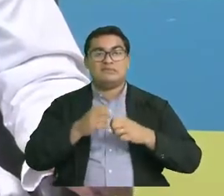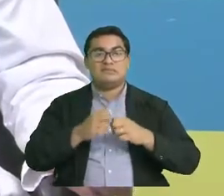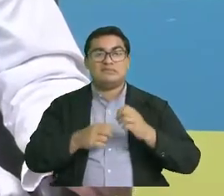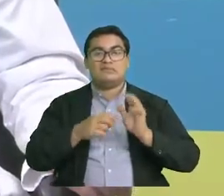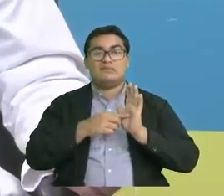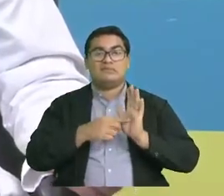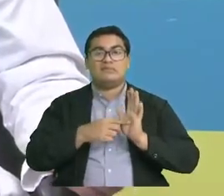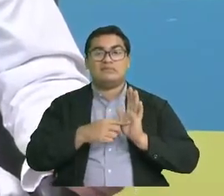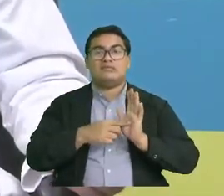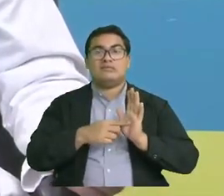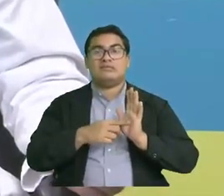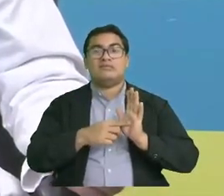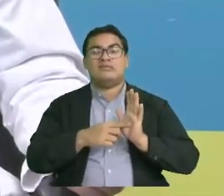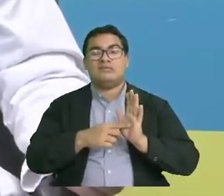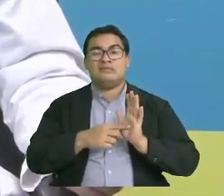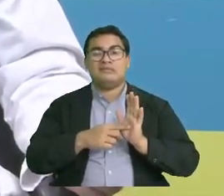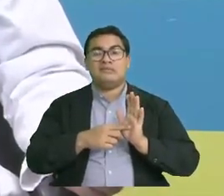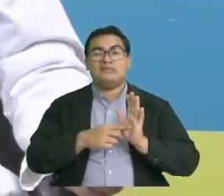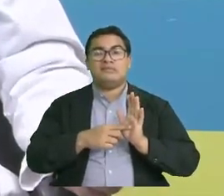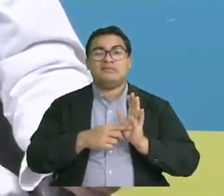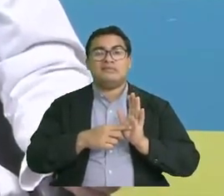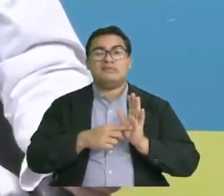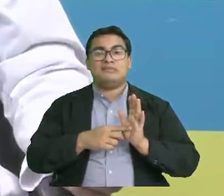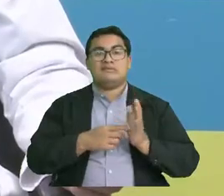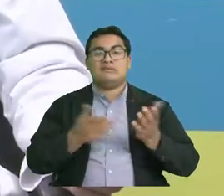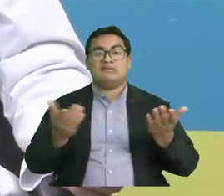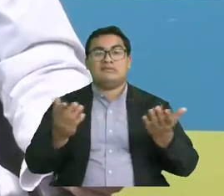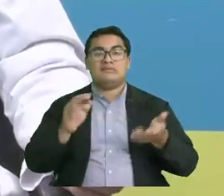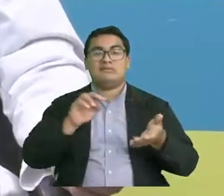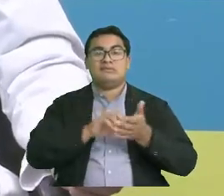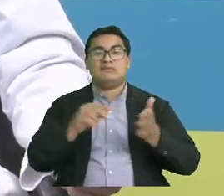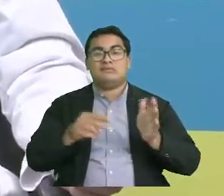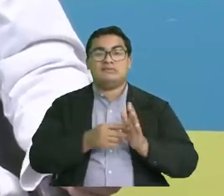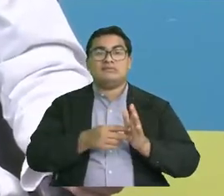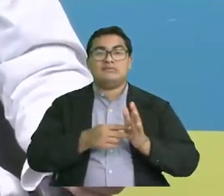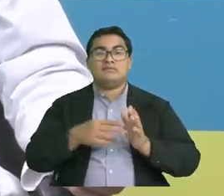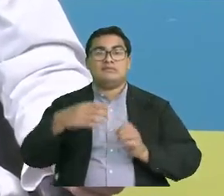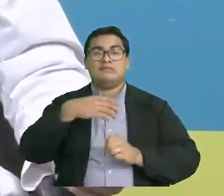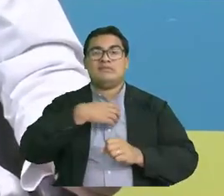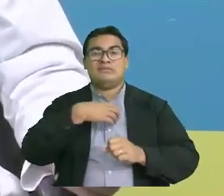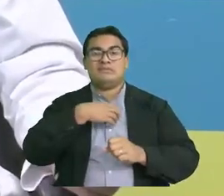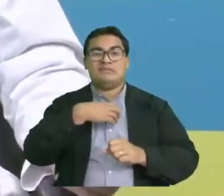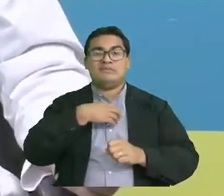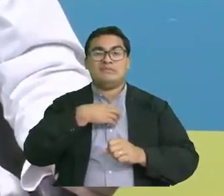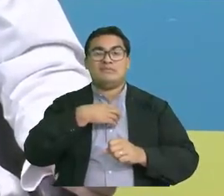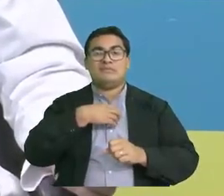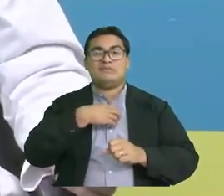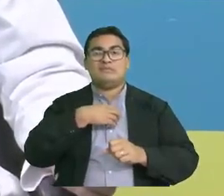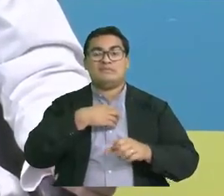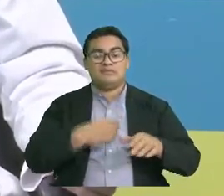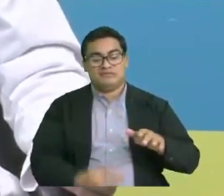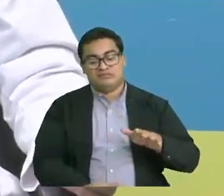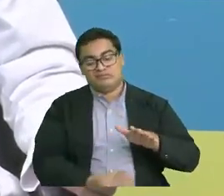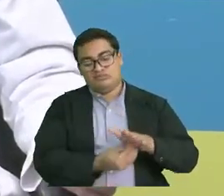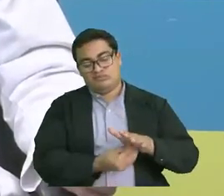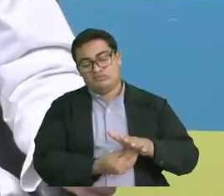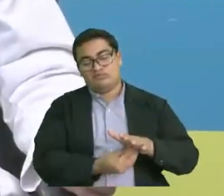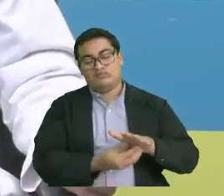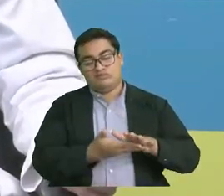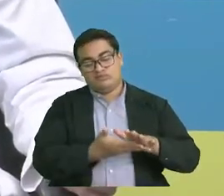músculo del tibial posterior. Tibial. Que es un músculo que uno de sus fascículos se inserta en el calcáneo y hace que el